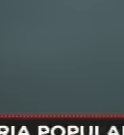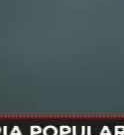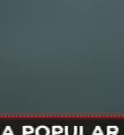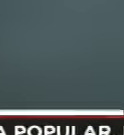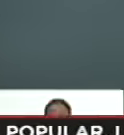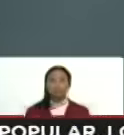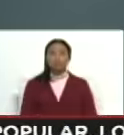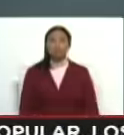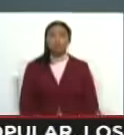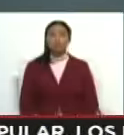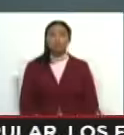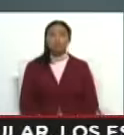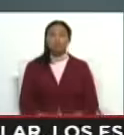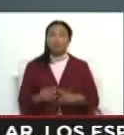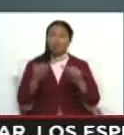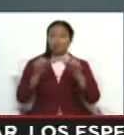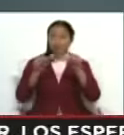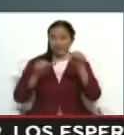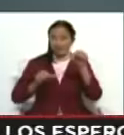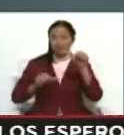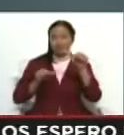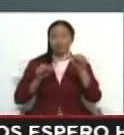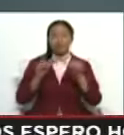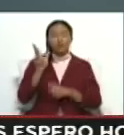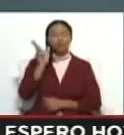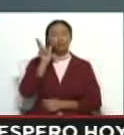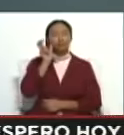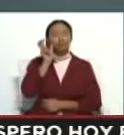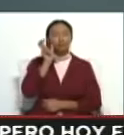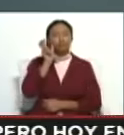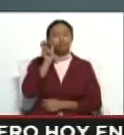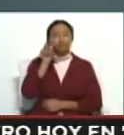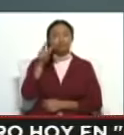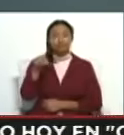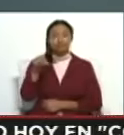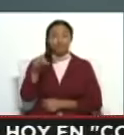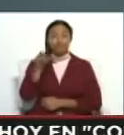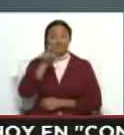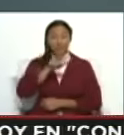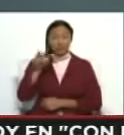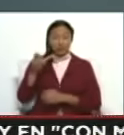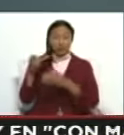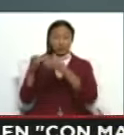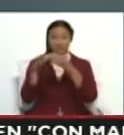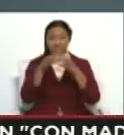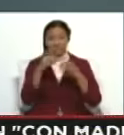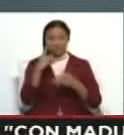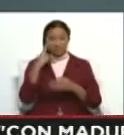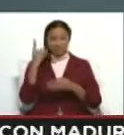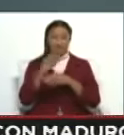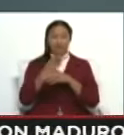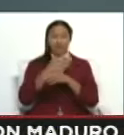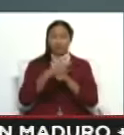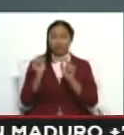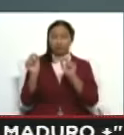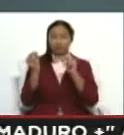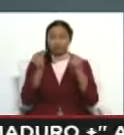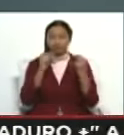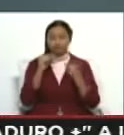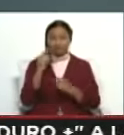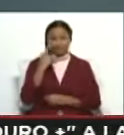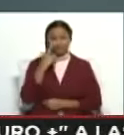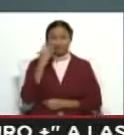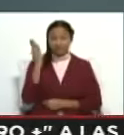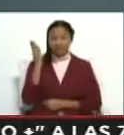aborrecibles, vomitivas conversaciones de esta mafia, que ahí estamos viendo,